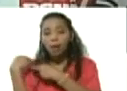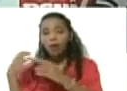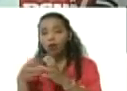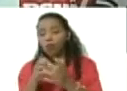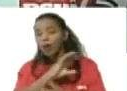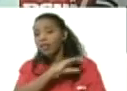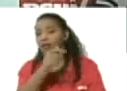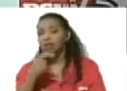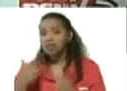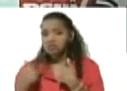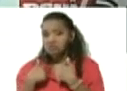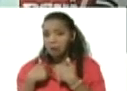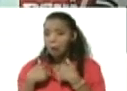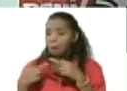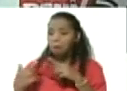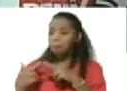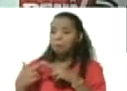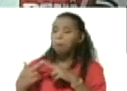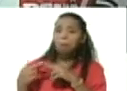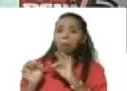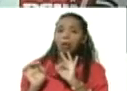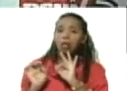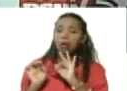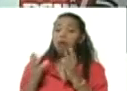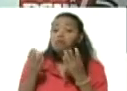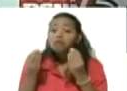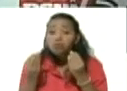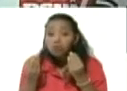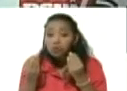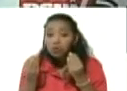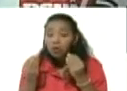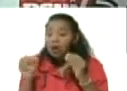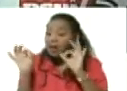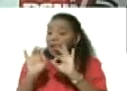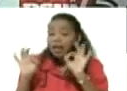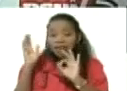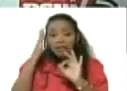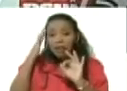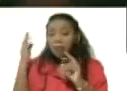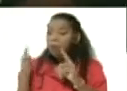los conozco. Es más, hay muchos aquí ni conocemos a ninguno de los que están allí.